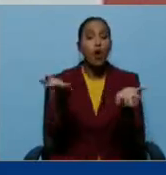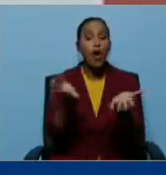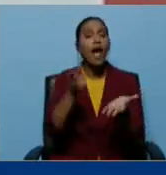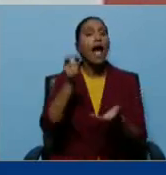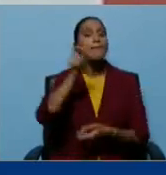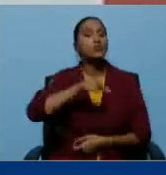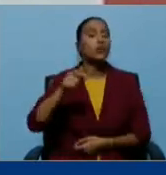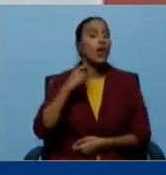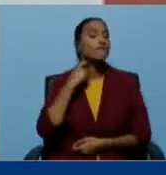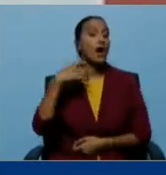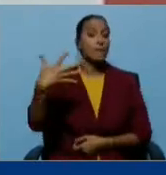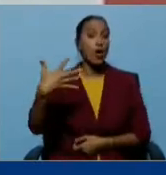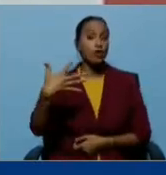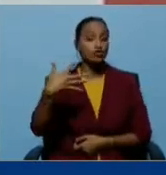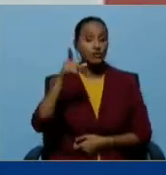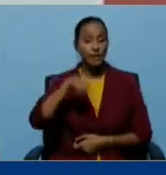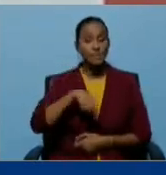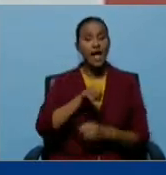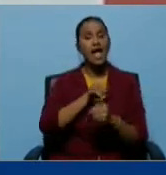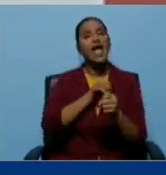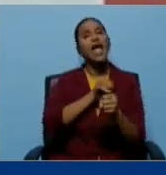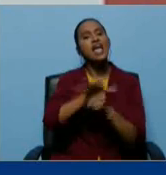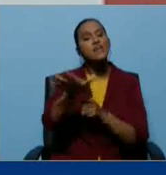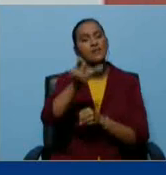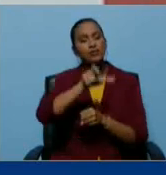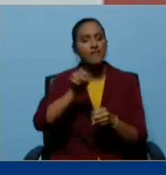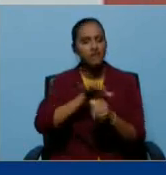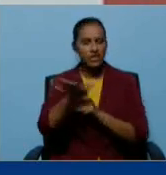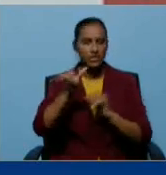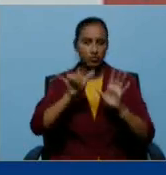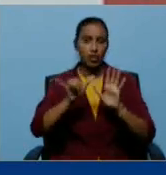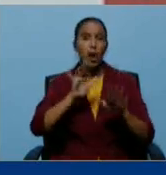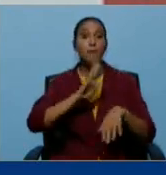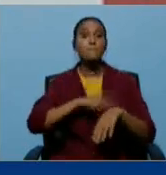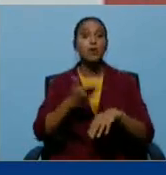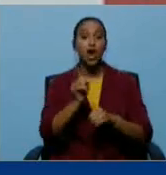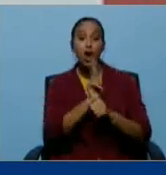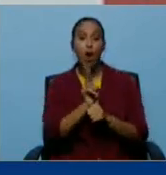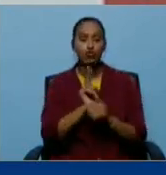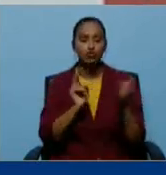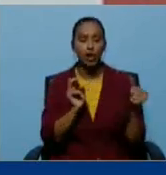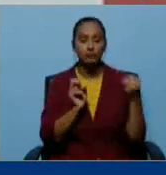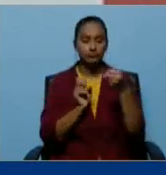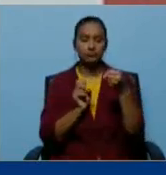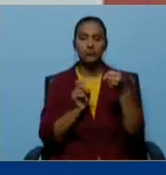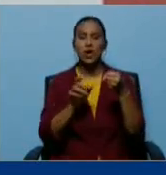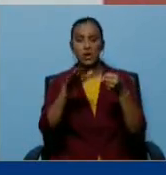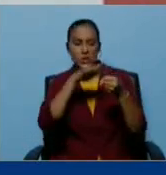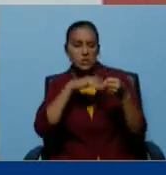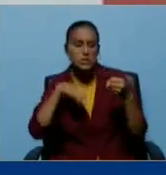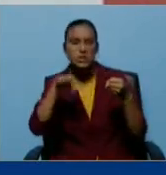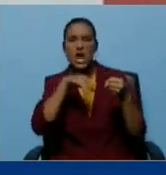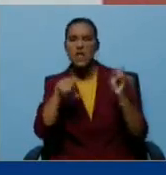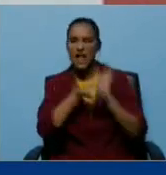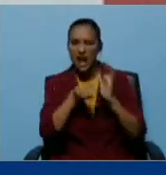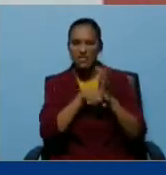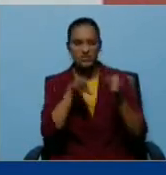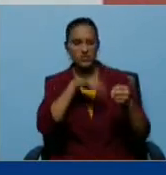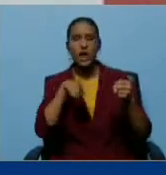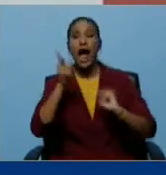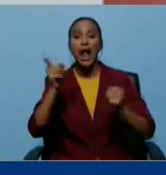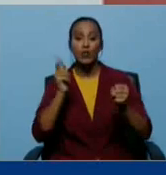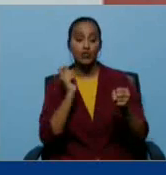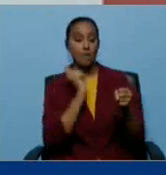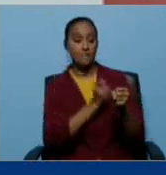porque los utilizan con el chantaje, con la amenaza, con las campañas de bot. Los compran algunos,